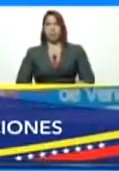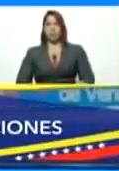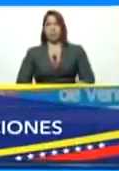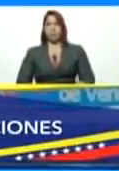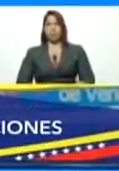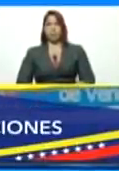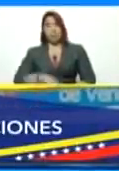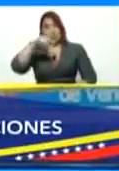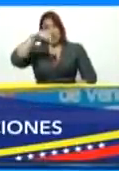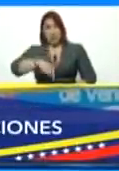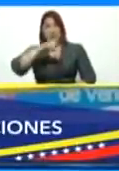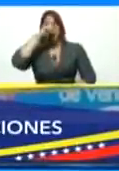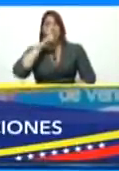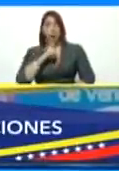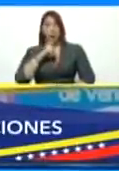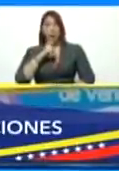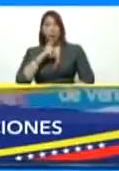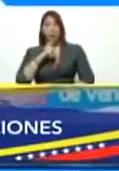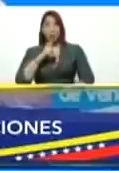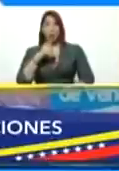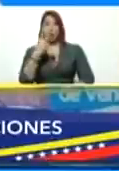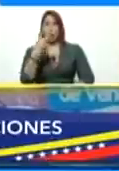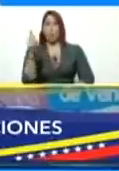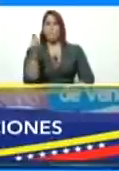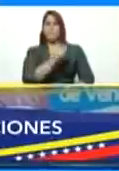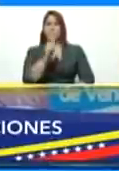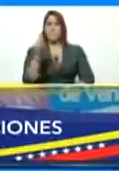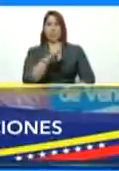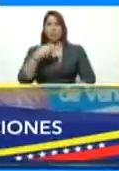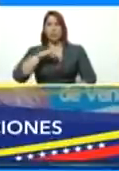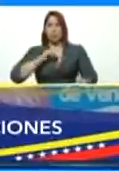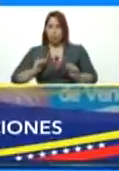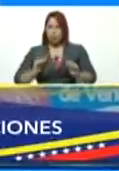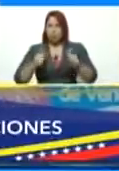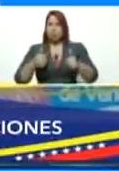y este año los primeros dos meses hemos arrancado bien